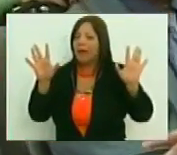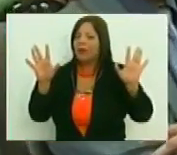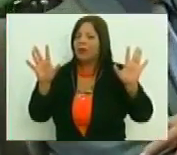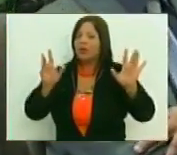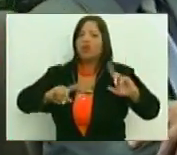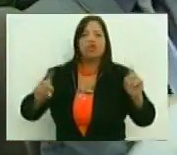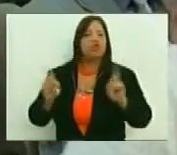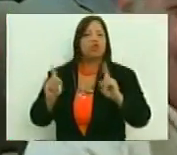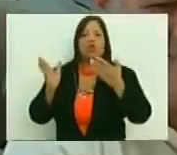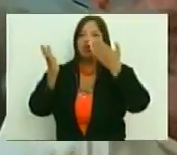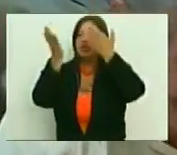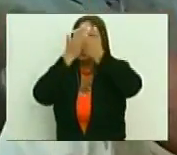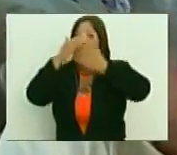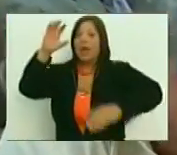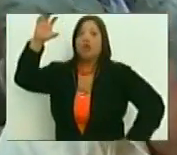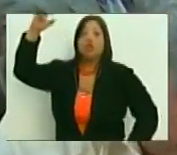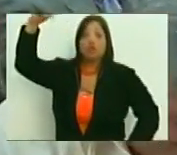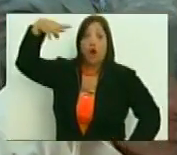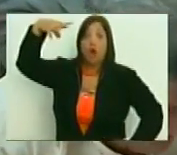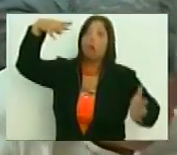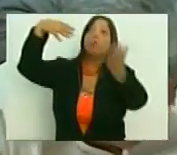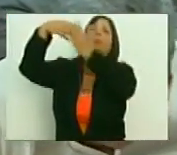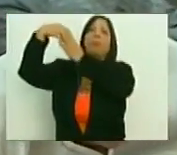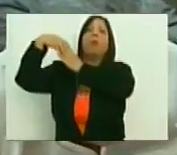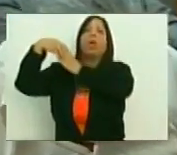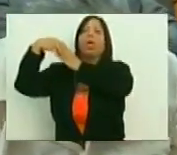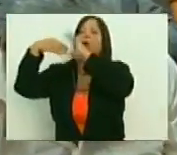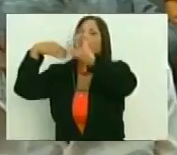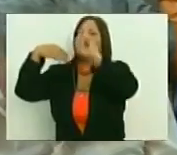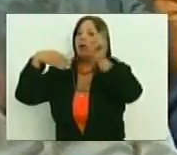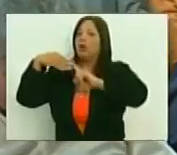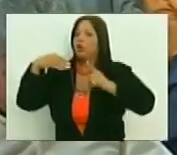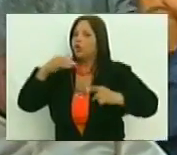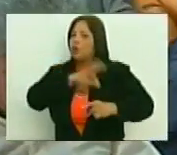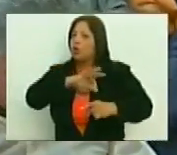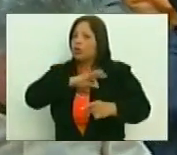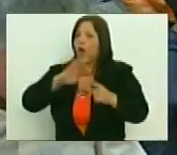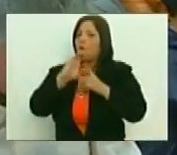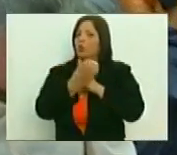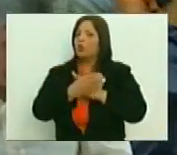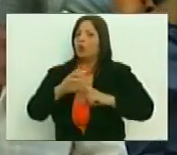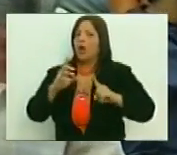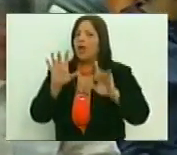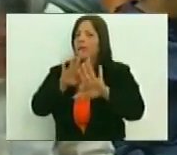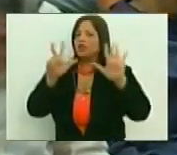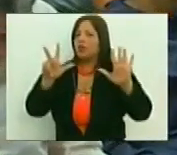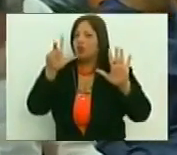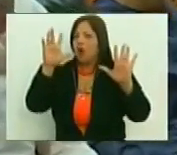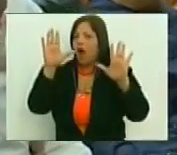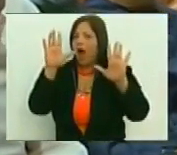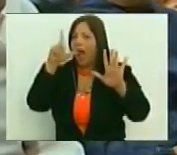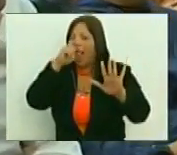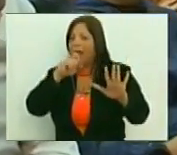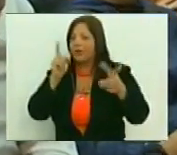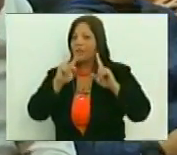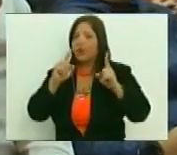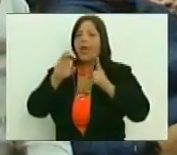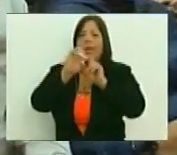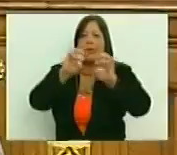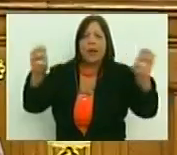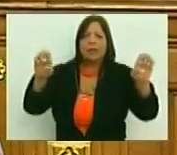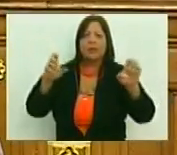se puede tapar el sol de los logros socioculturales en apenas 18 años. En